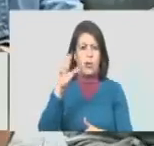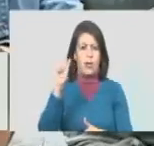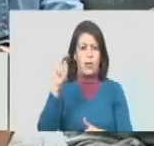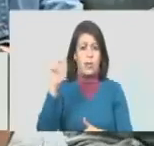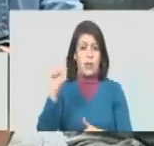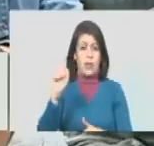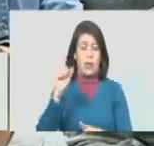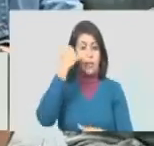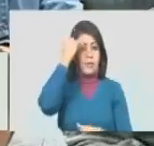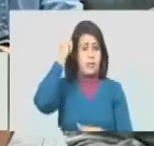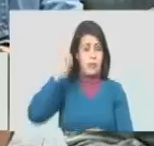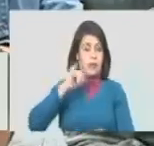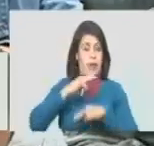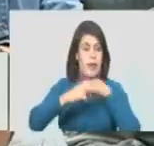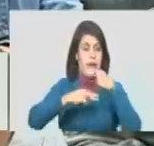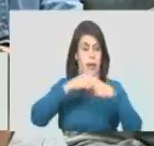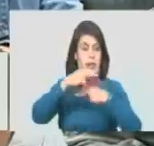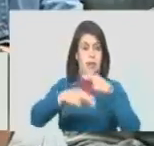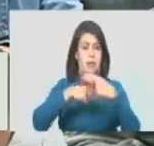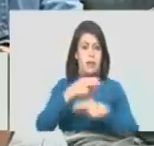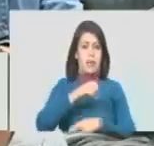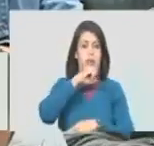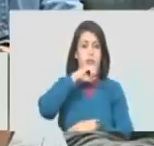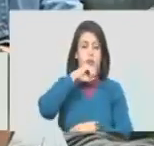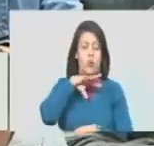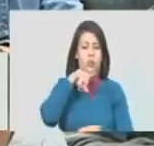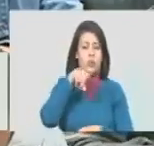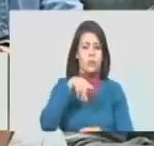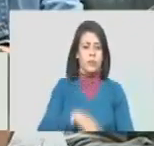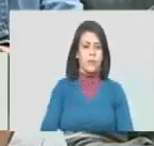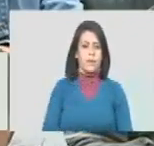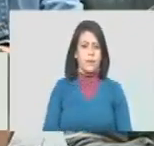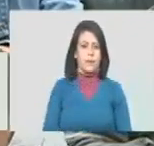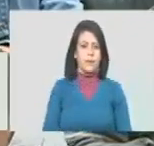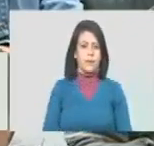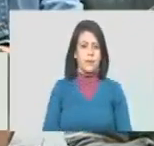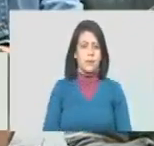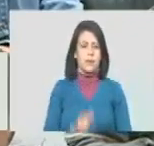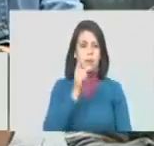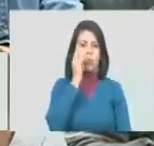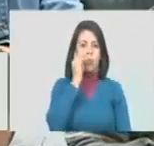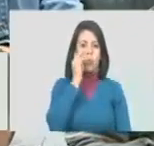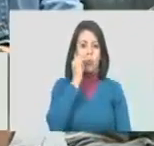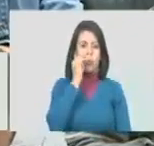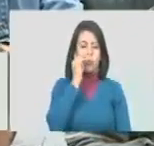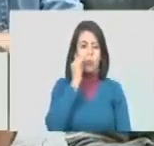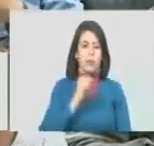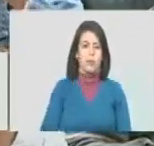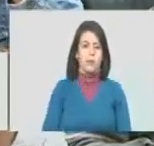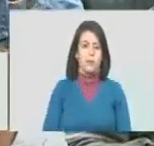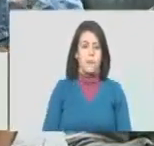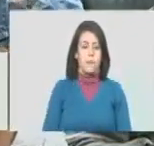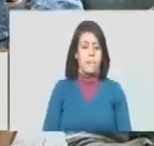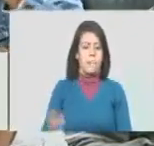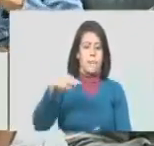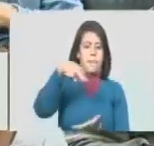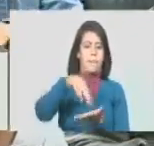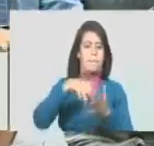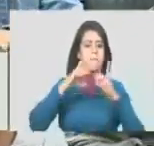somos herederos y herederas de esa historia de los hombres que se levantaron